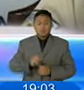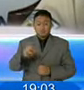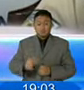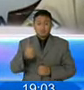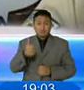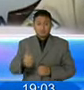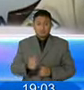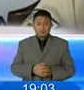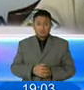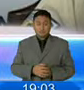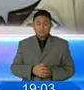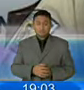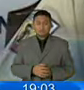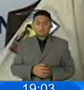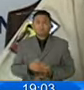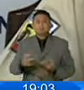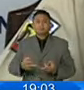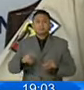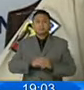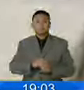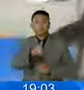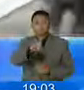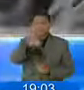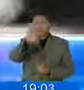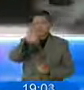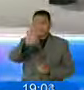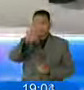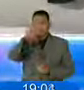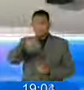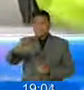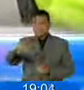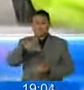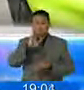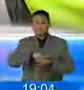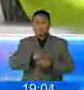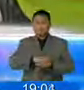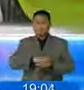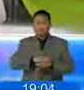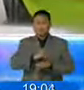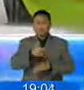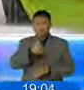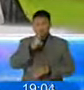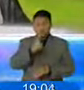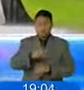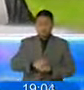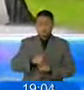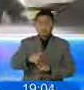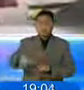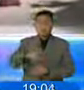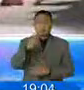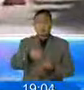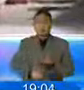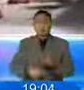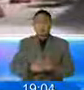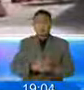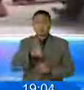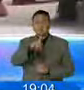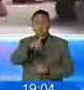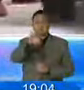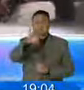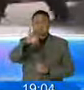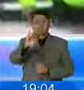ejercer el voto. Informó además que 194 personas fueron citadas por infringir la ley seca. Ellas tienen que cancelar una multa de